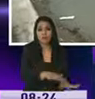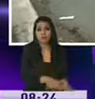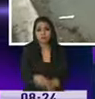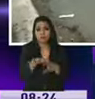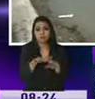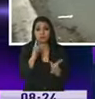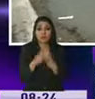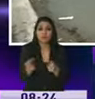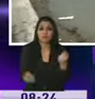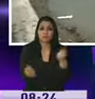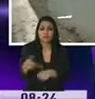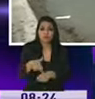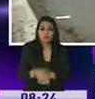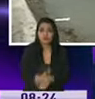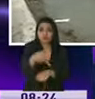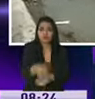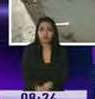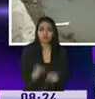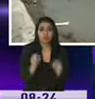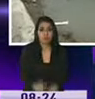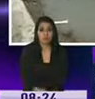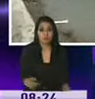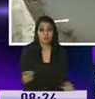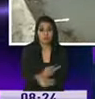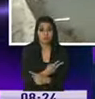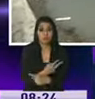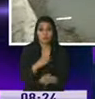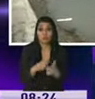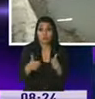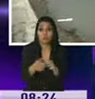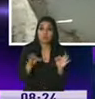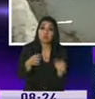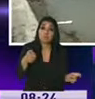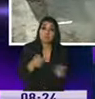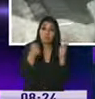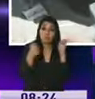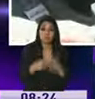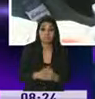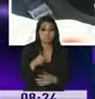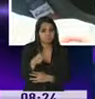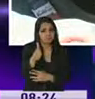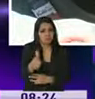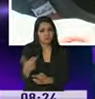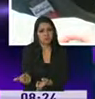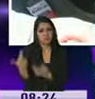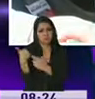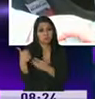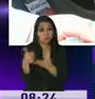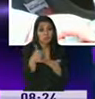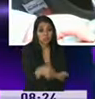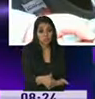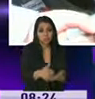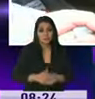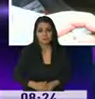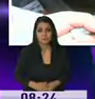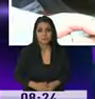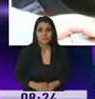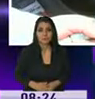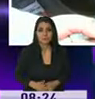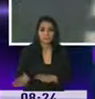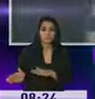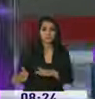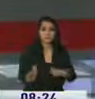un conductor lo que está sucediendo y puede ocasionar un grave accidente. Así que en ustedes está, por favor, ayudar a este sector.